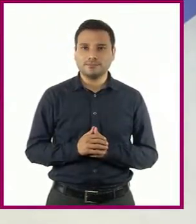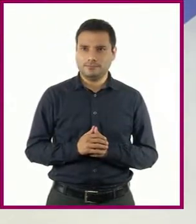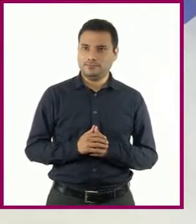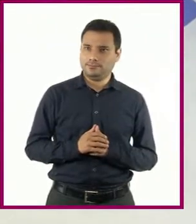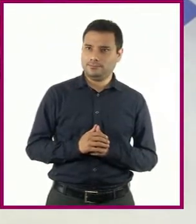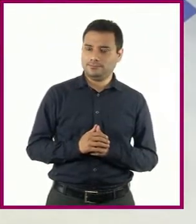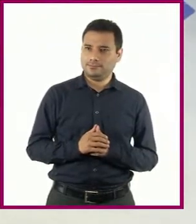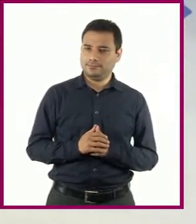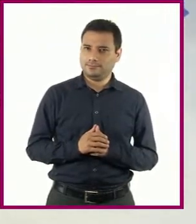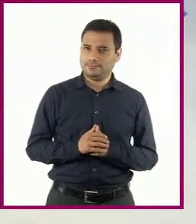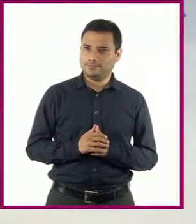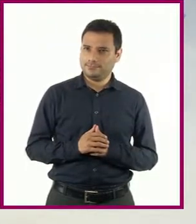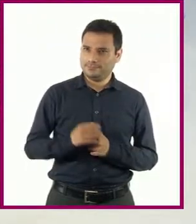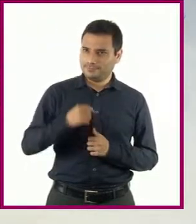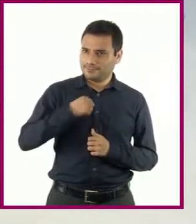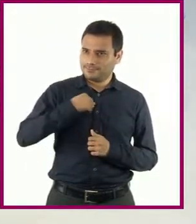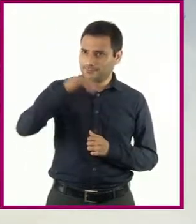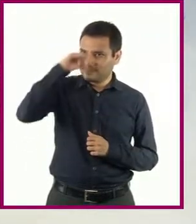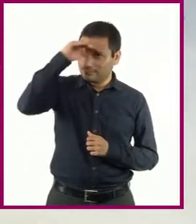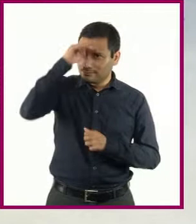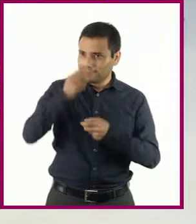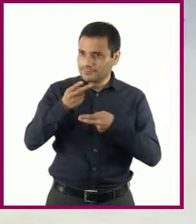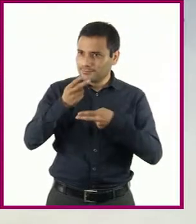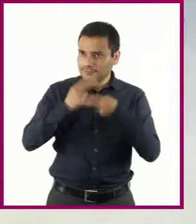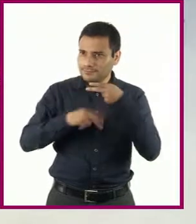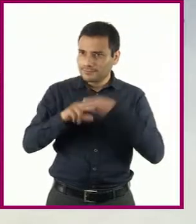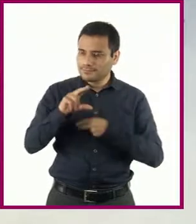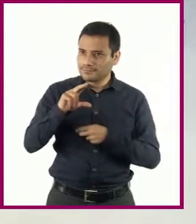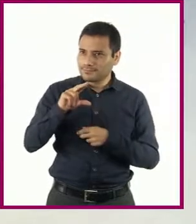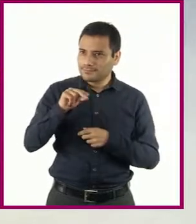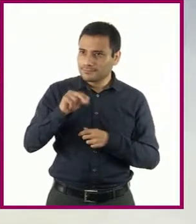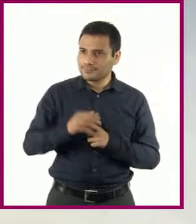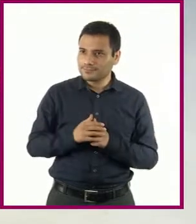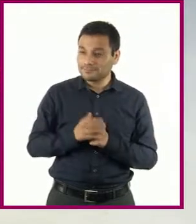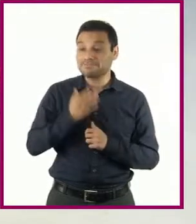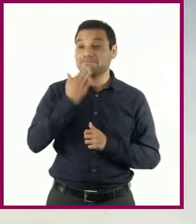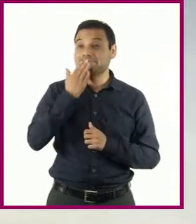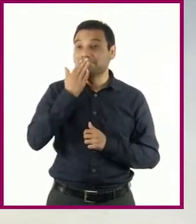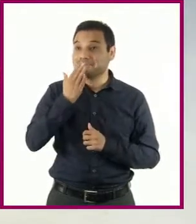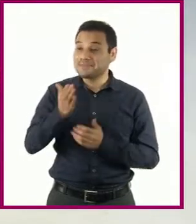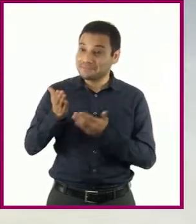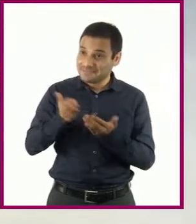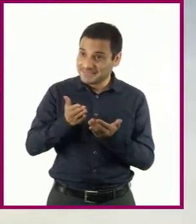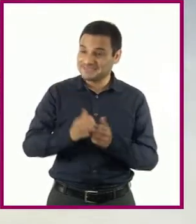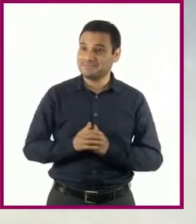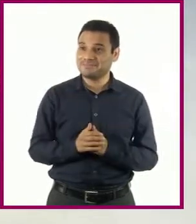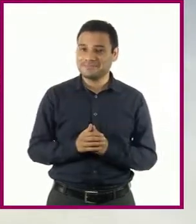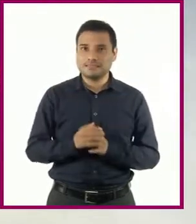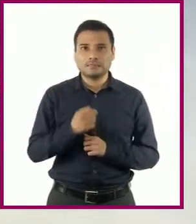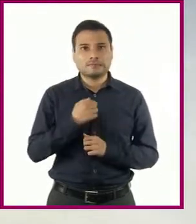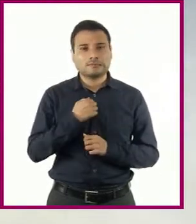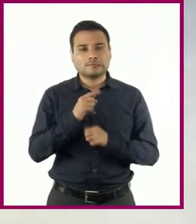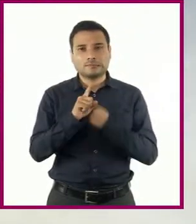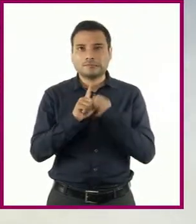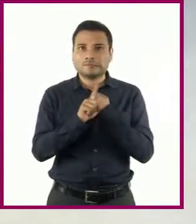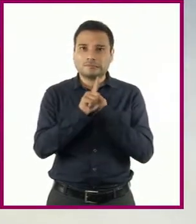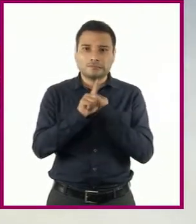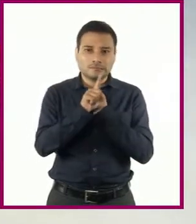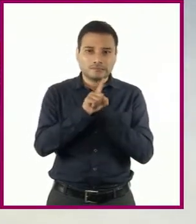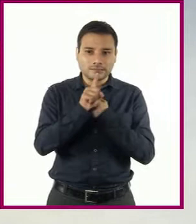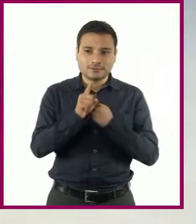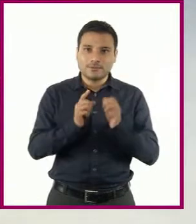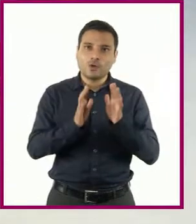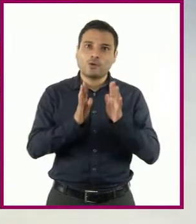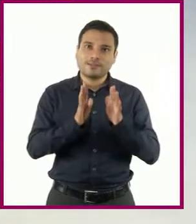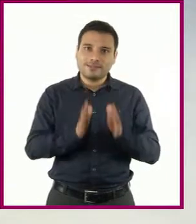¡Nadia! Creí que no nos acompañarías en esta sesión. Qué bueno que pudiste llegar. Tuve un par de inconvenientes, pero ya estoy